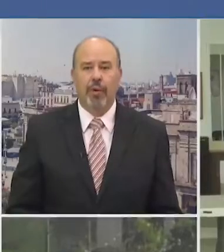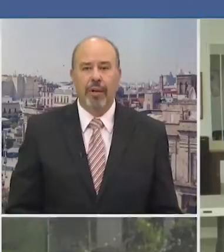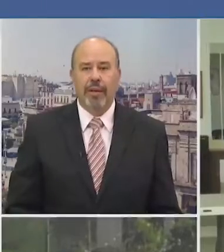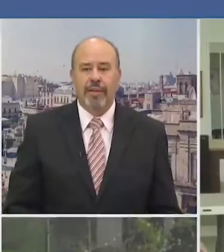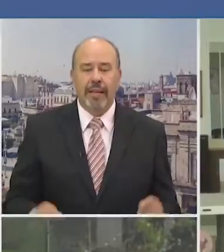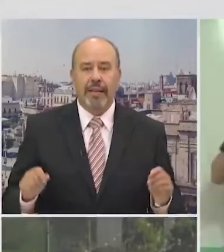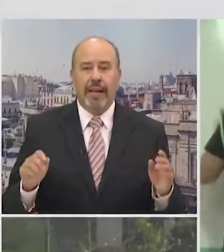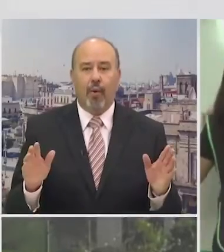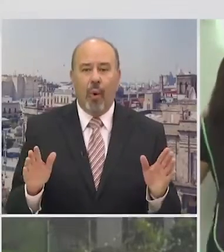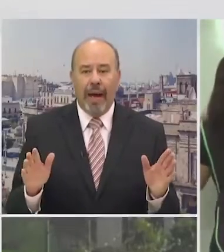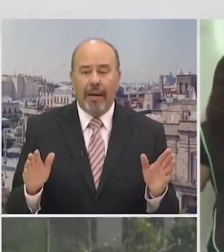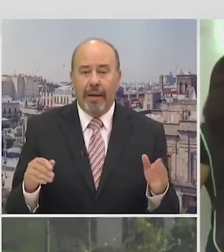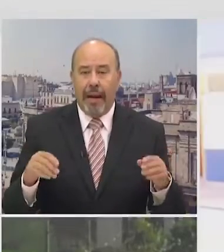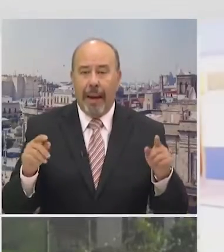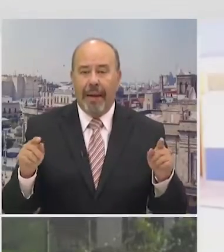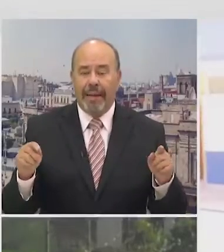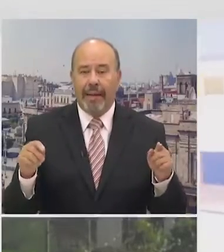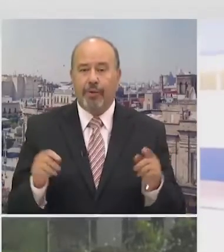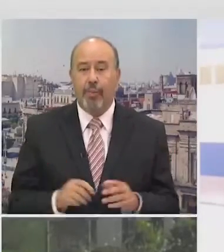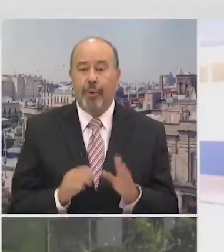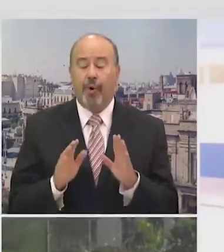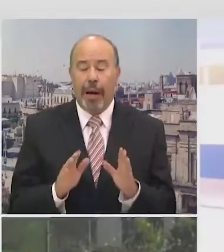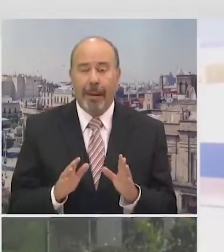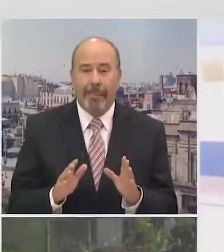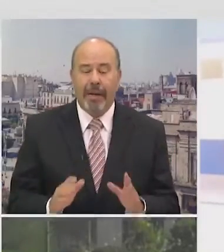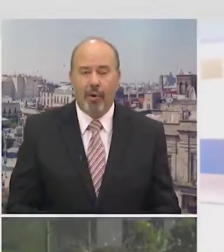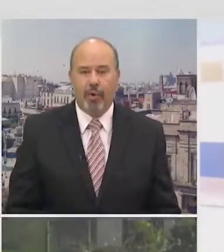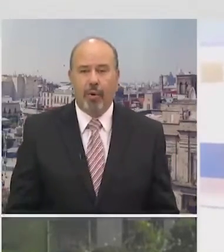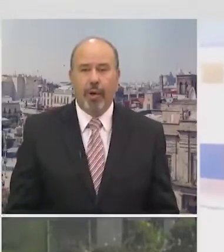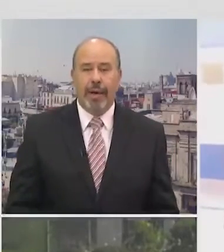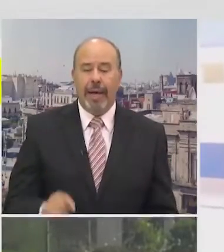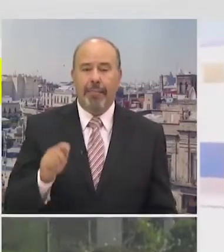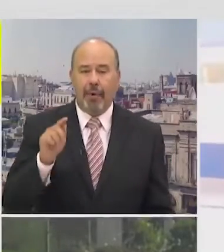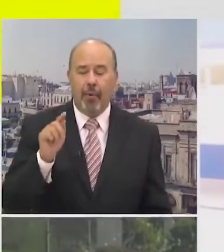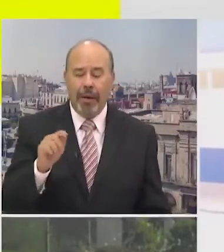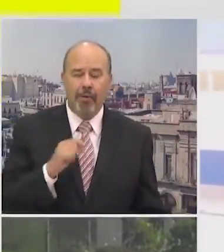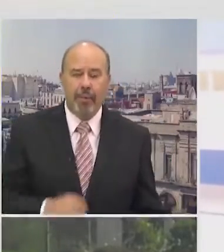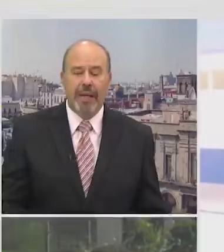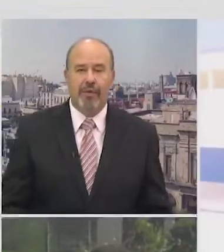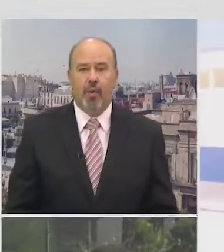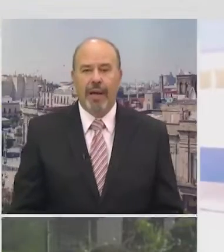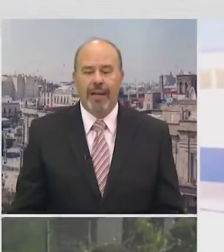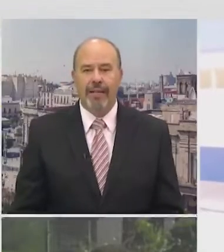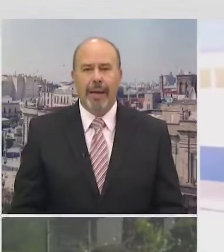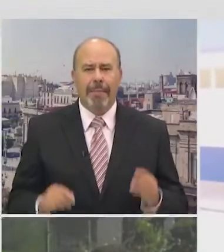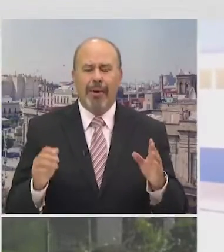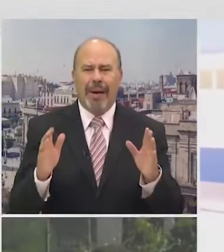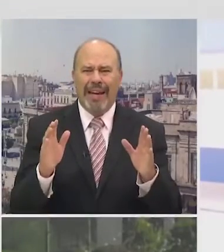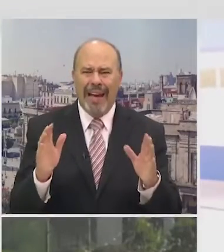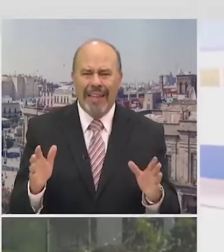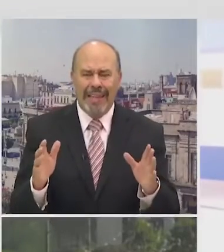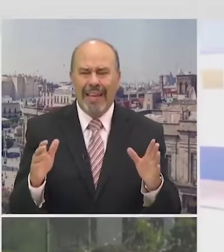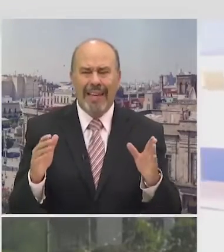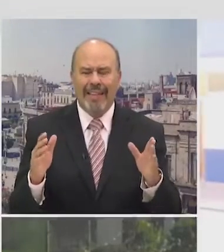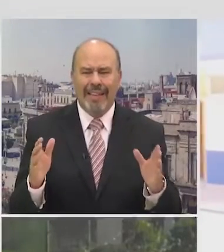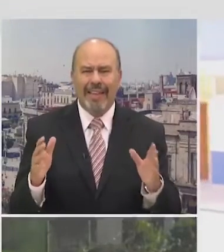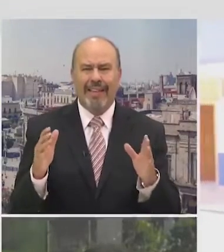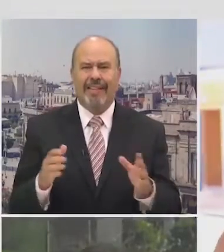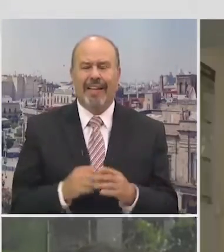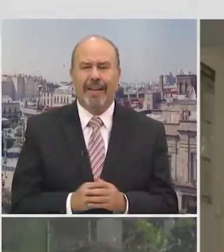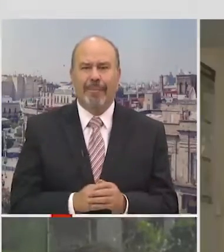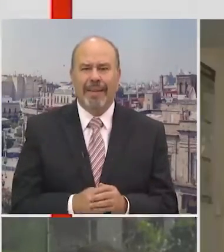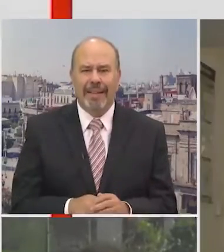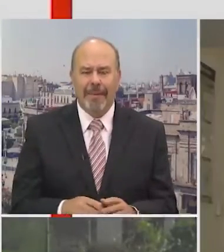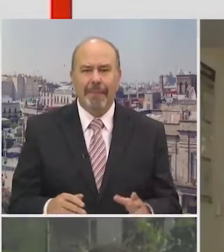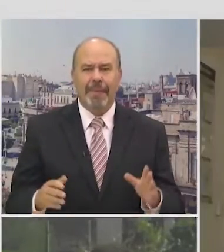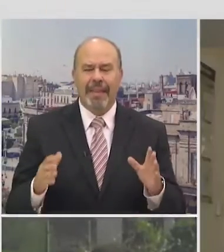sí del cual la hablan de que es un programa piloto en por lo menos 1000 escuelas pero que nadie entiende